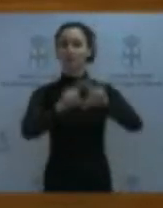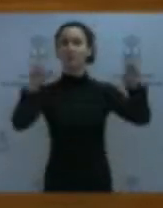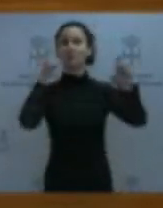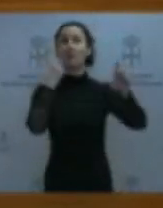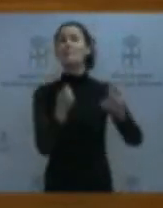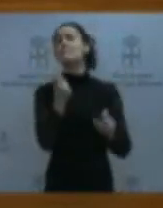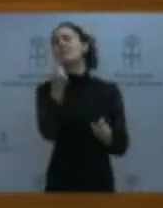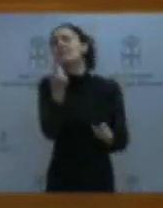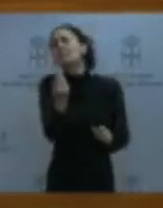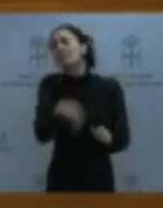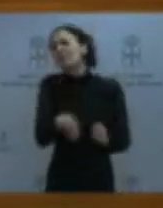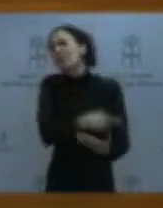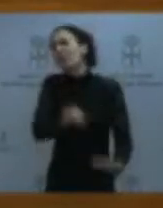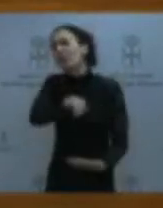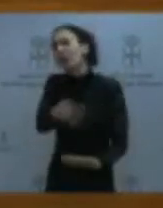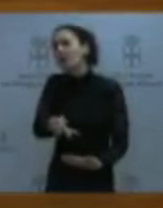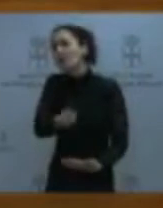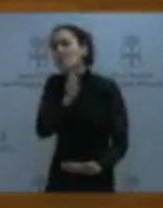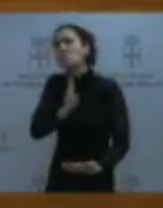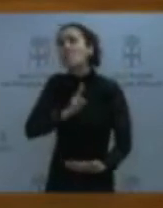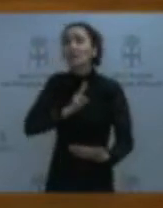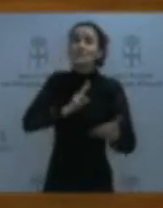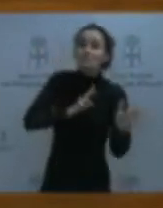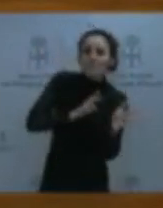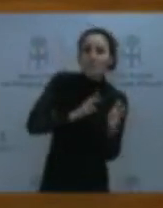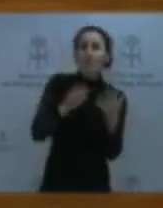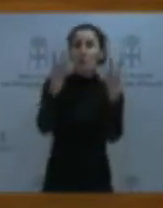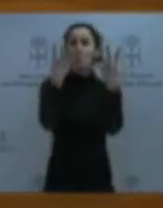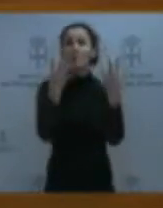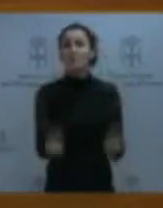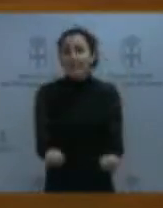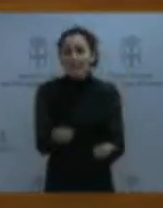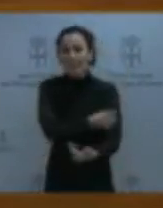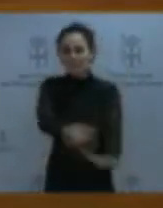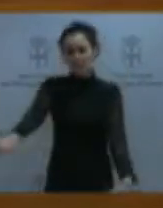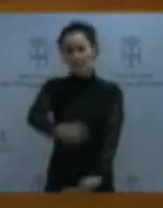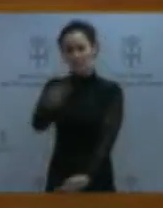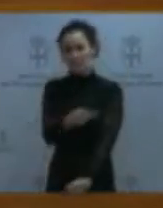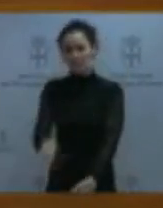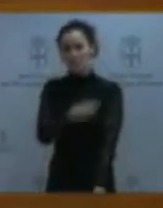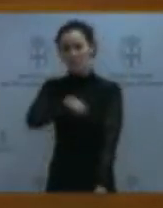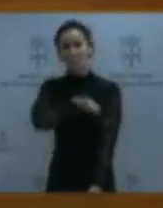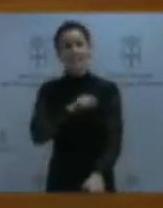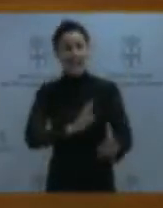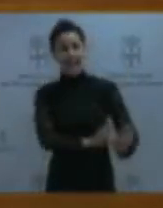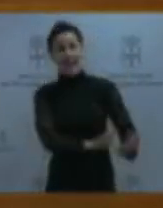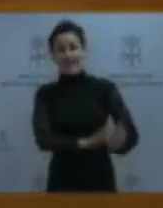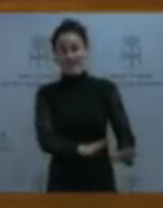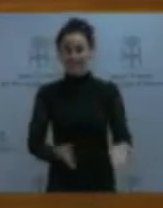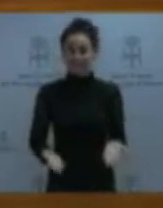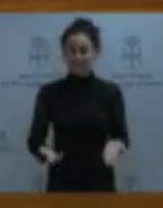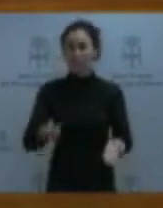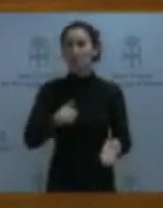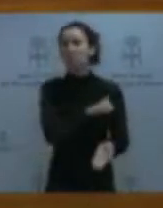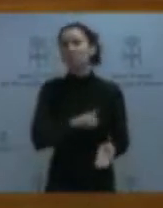pico millones de euros. Es decir, hay 9.000 millones de todos los españoles que se han quedado ahí. Bueno, pues yo, por ejemplo,